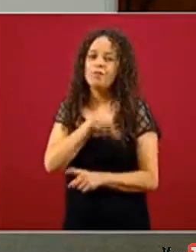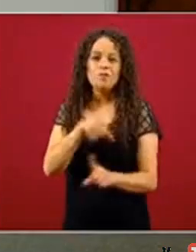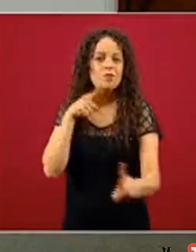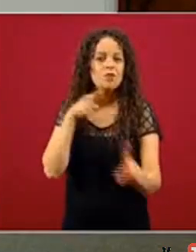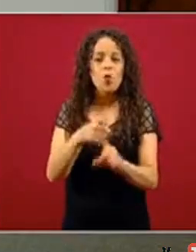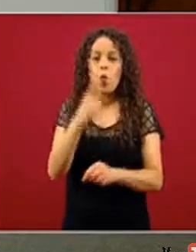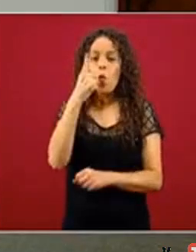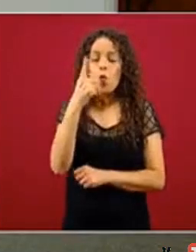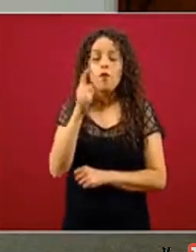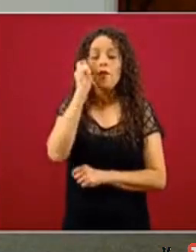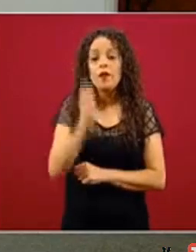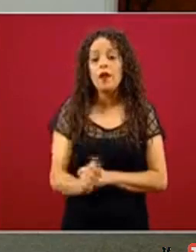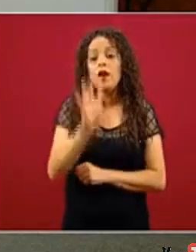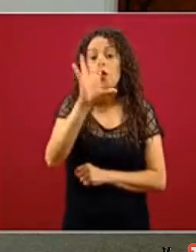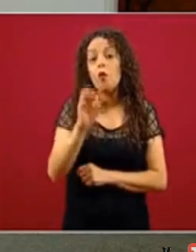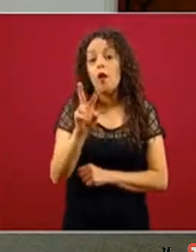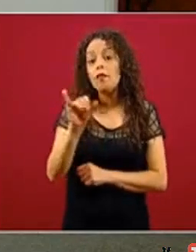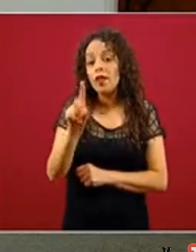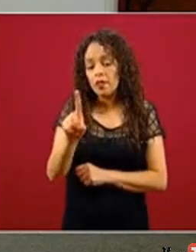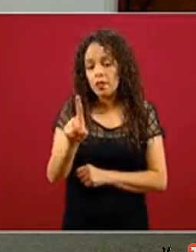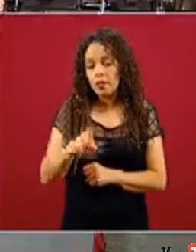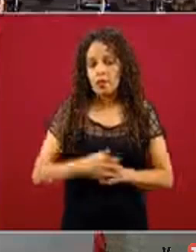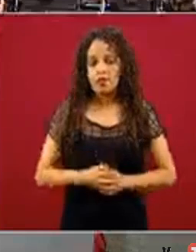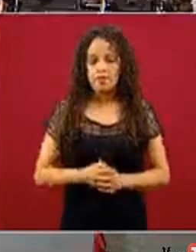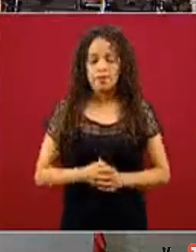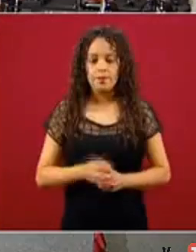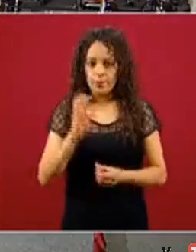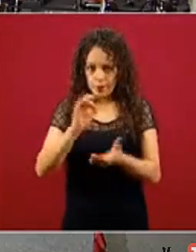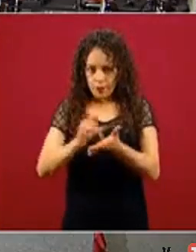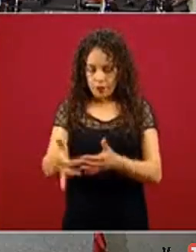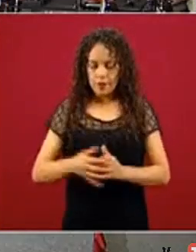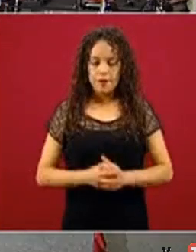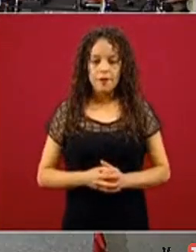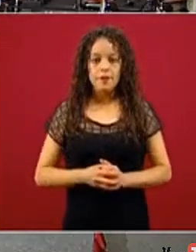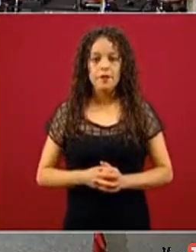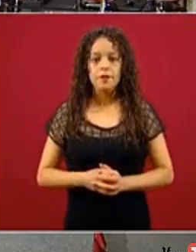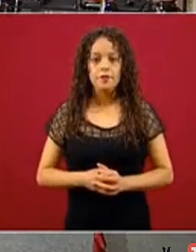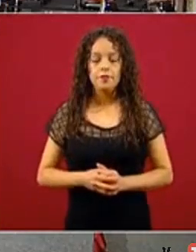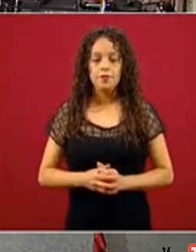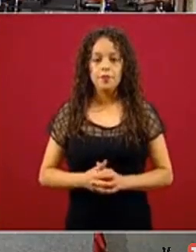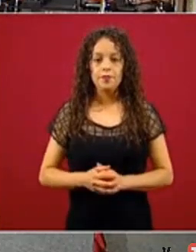La compañera, el compañero y Dulce Soto, por favor.